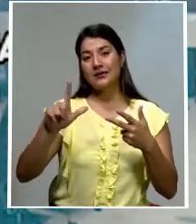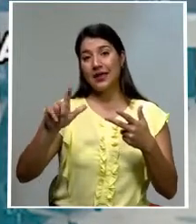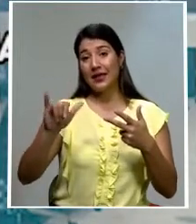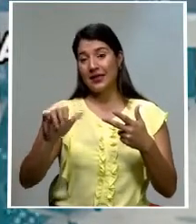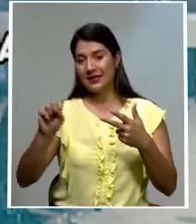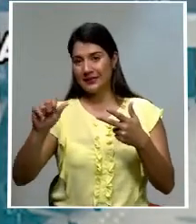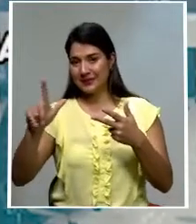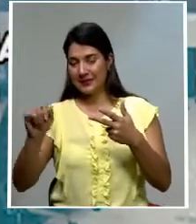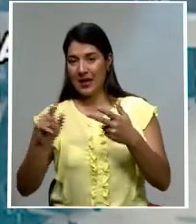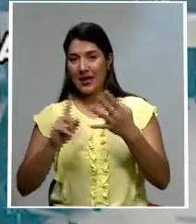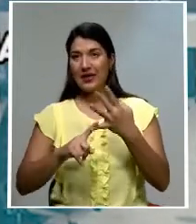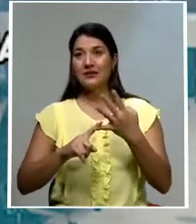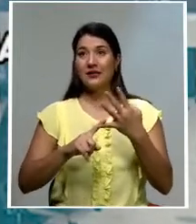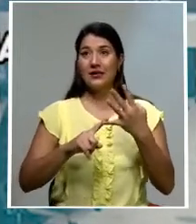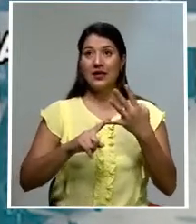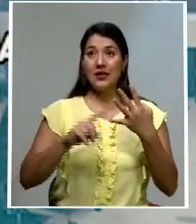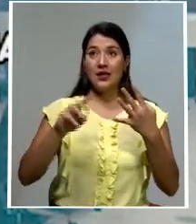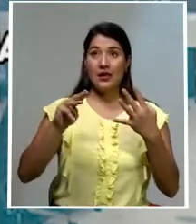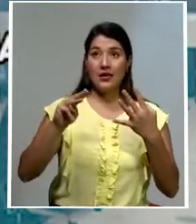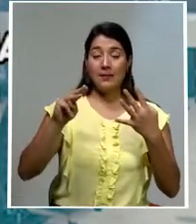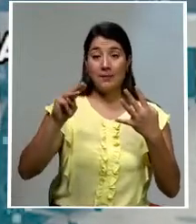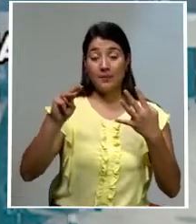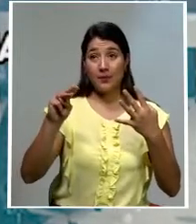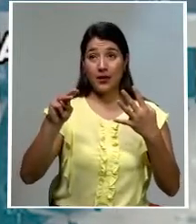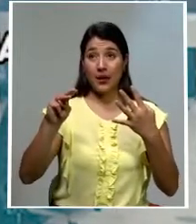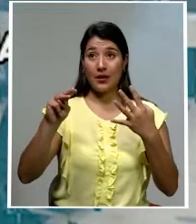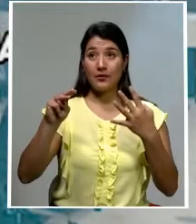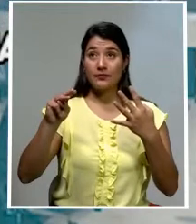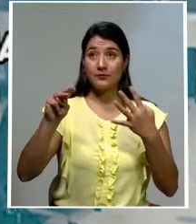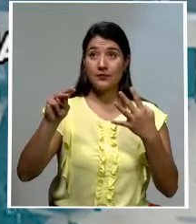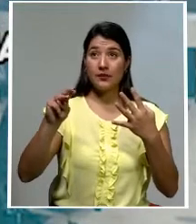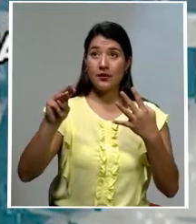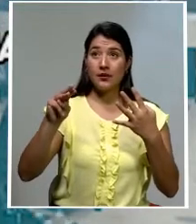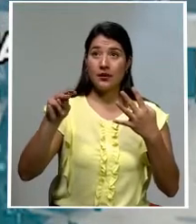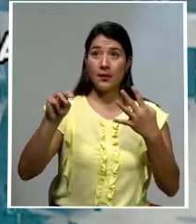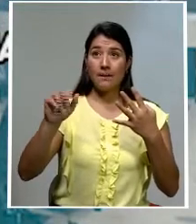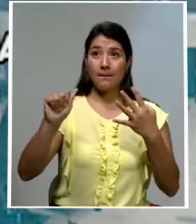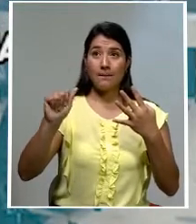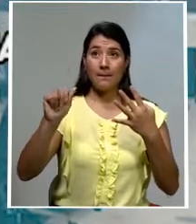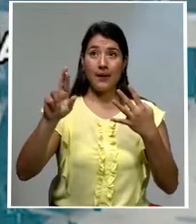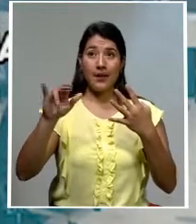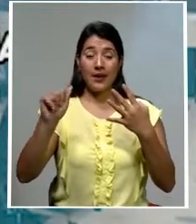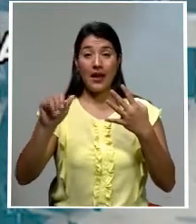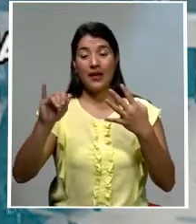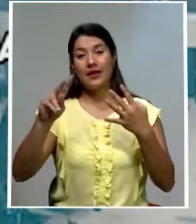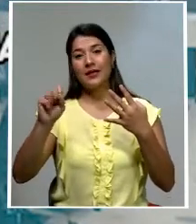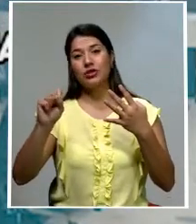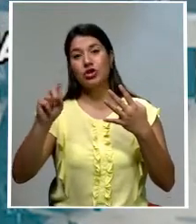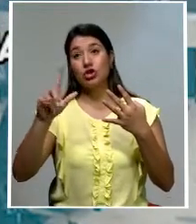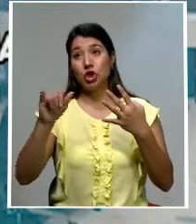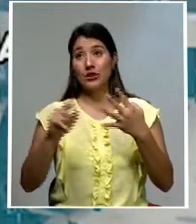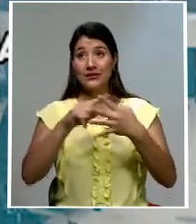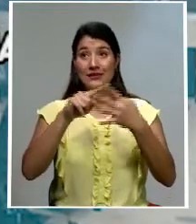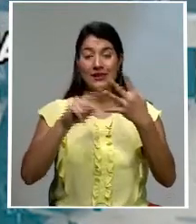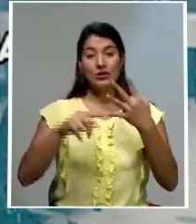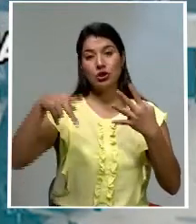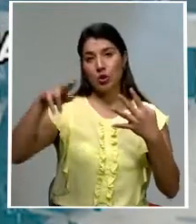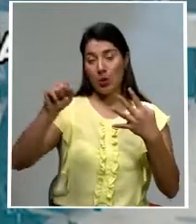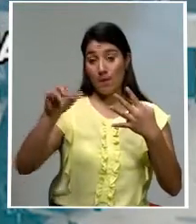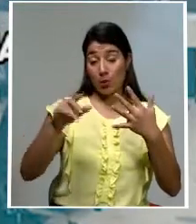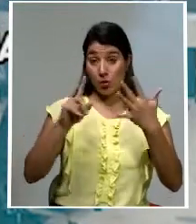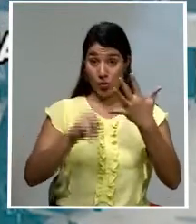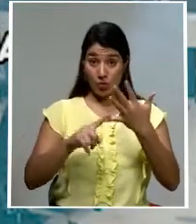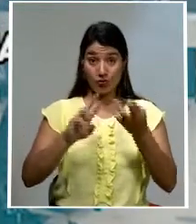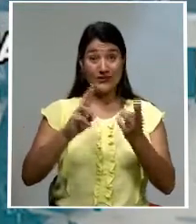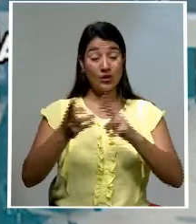estos del partido Unidad Social Cristiana, además de Milady Alvarado, diputada de Restauración Nacional, a